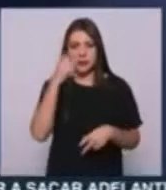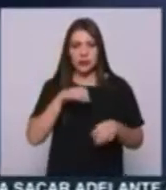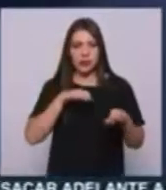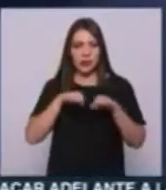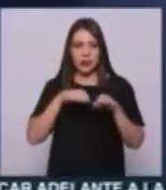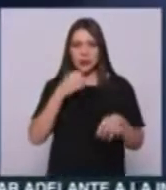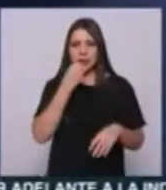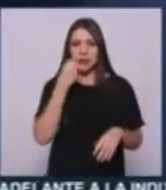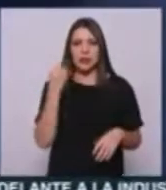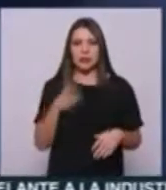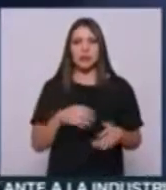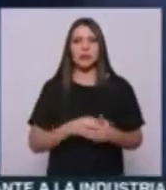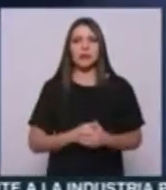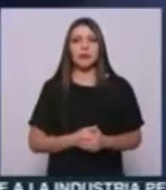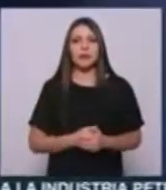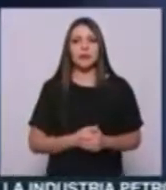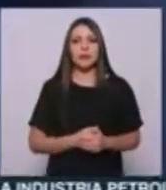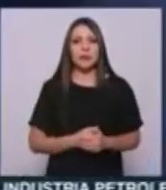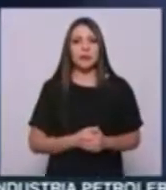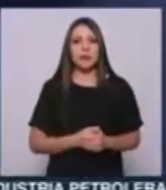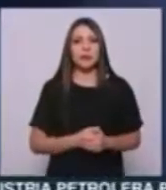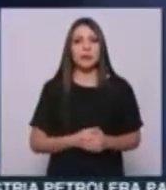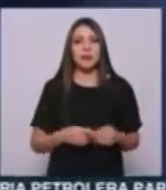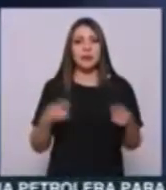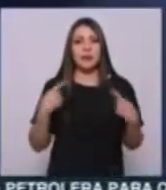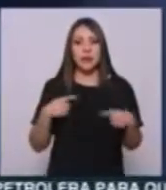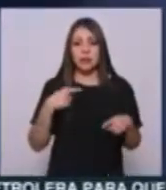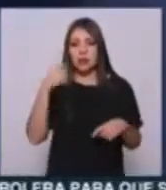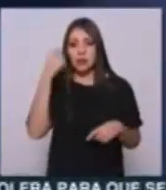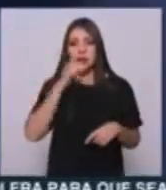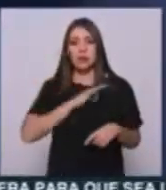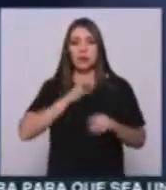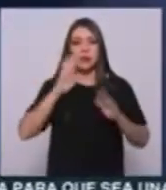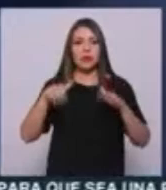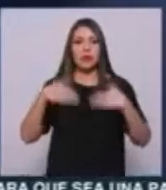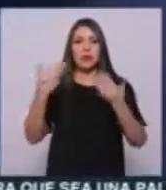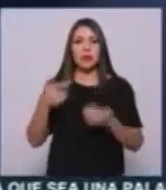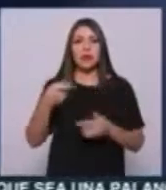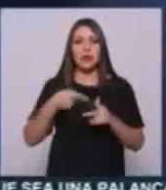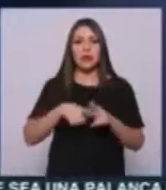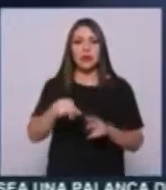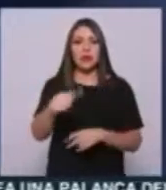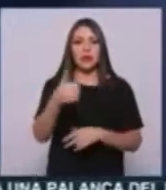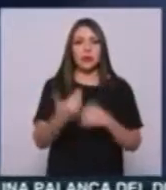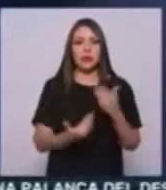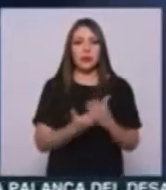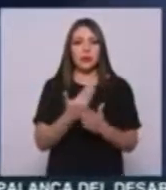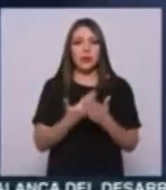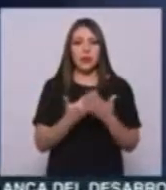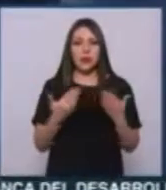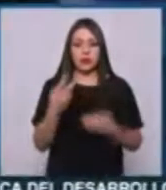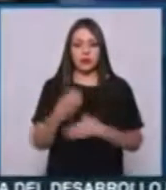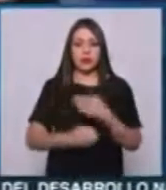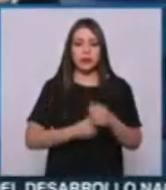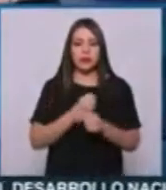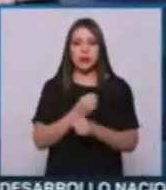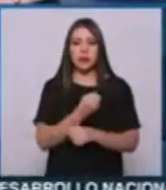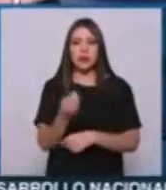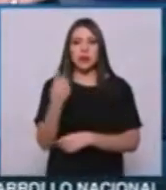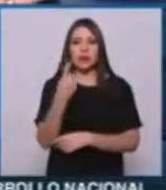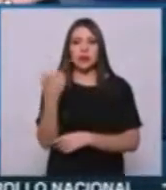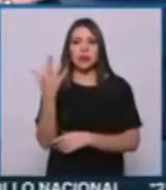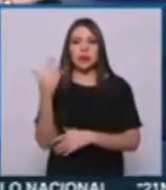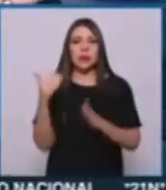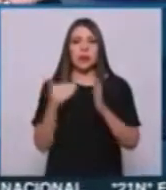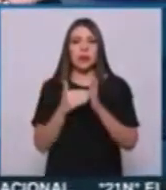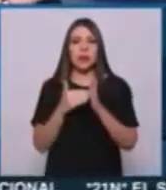tan espectaculares. La gente puede llegar a maquillarse con ellos desde las 11 de la mañana y este año estamos esperando 150,000 asistentes a la